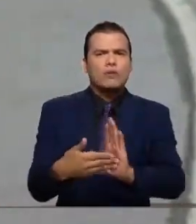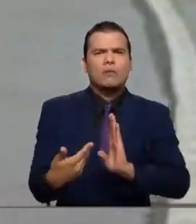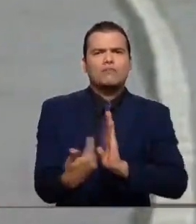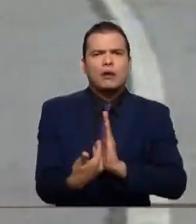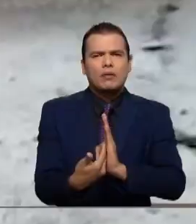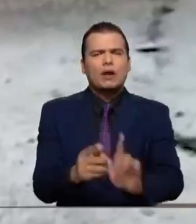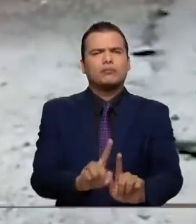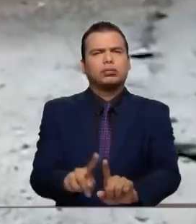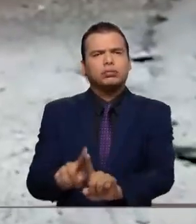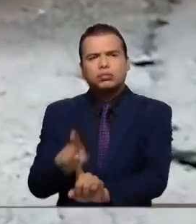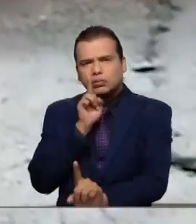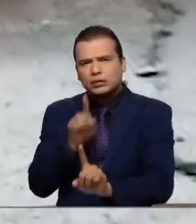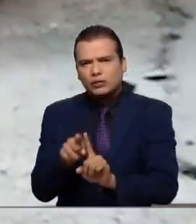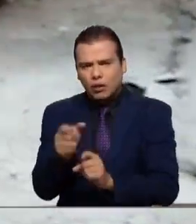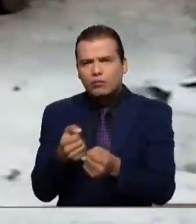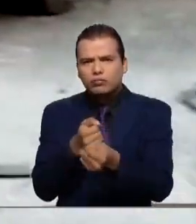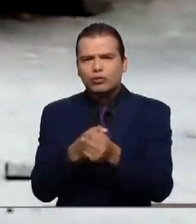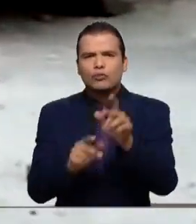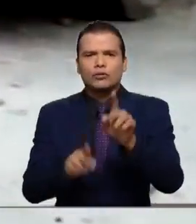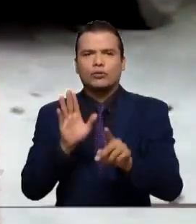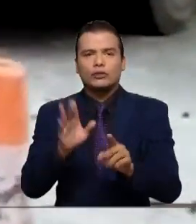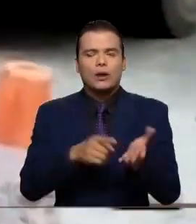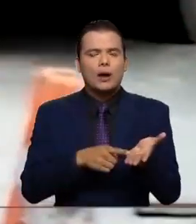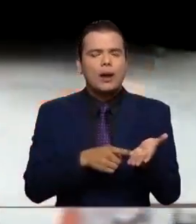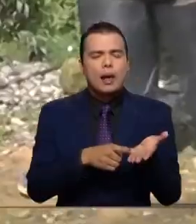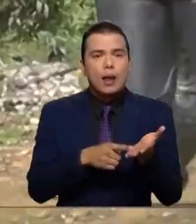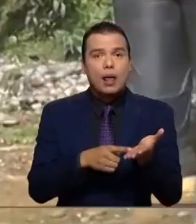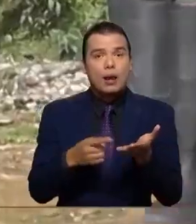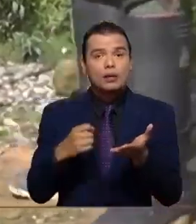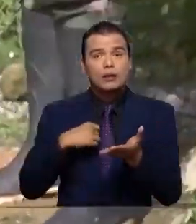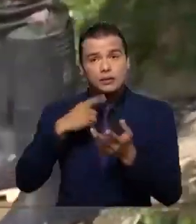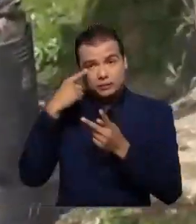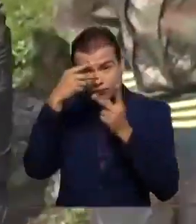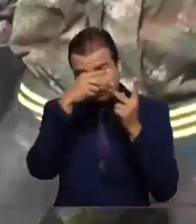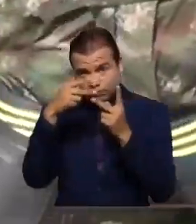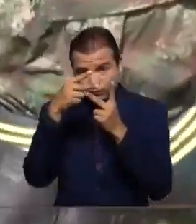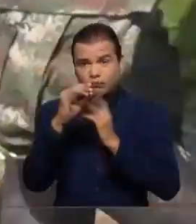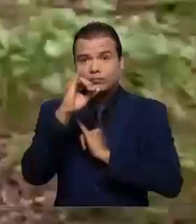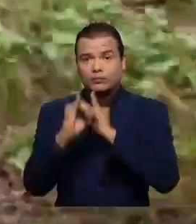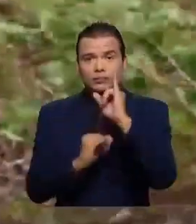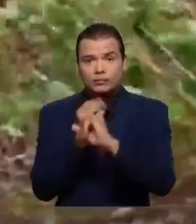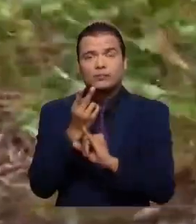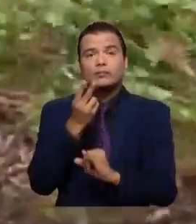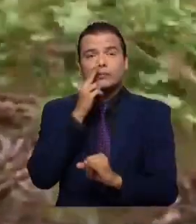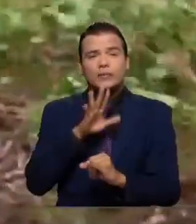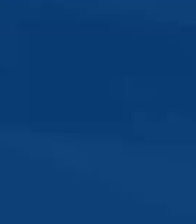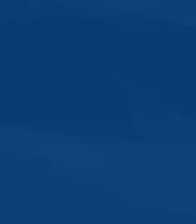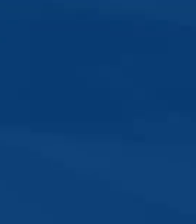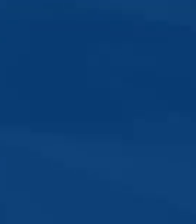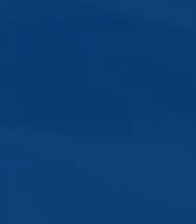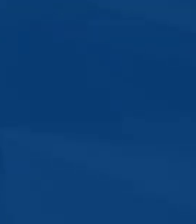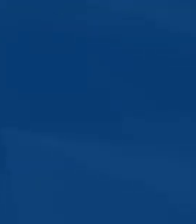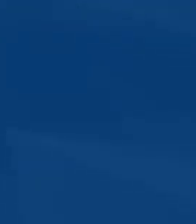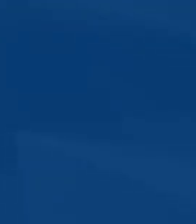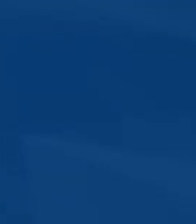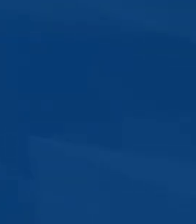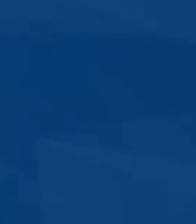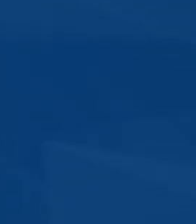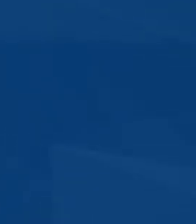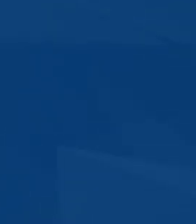la población civil. Las mesas de diálogo, que contarán con veeduría nacional e internacional, podrían prorrogarse.